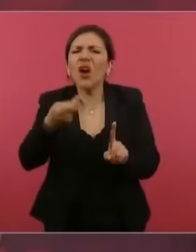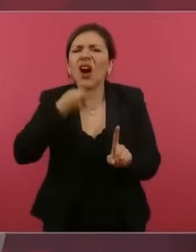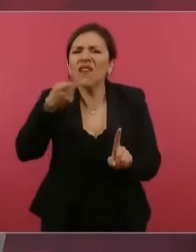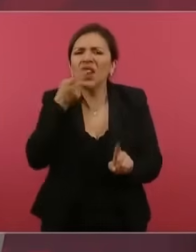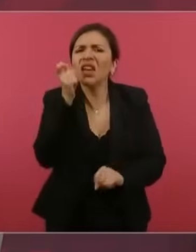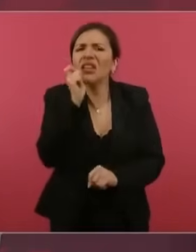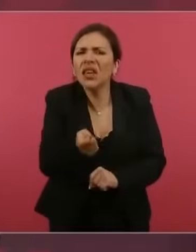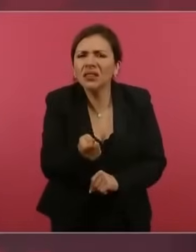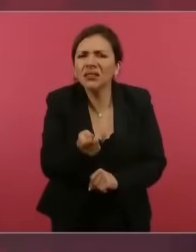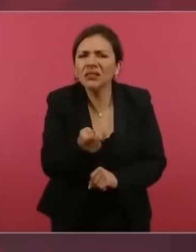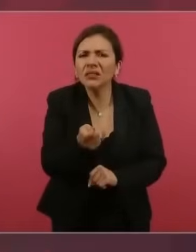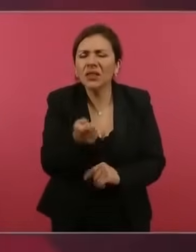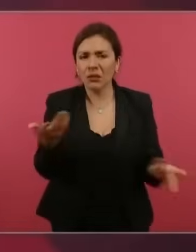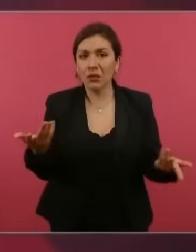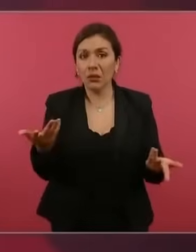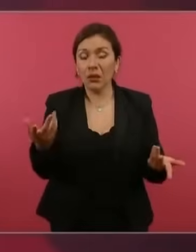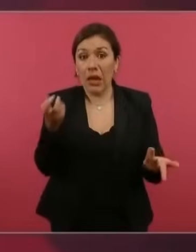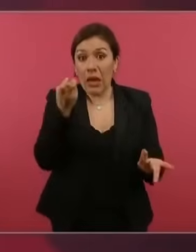gente